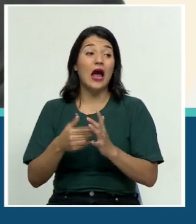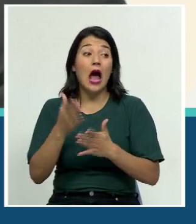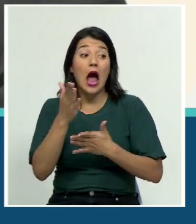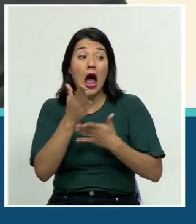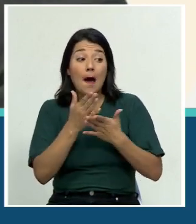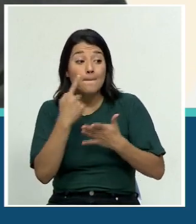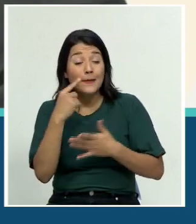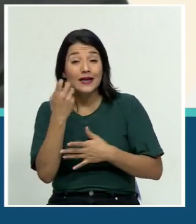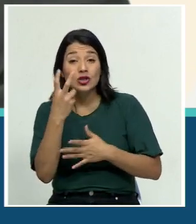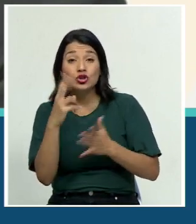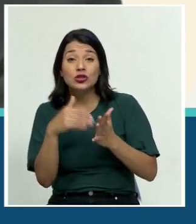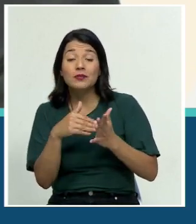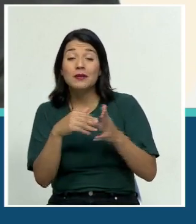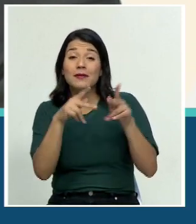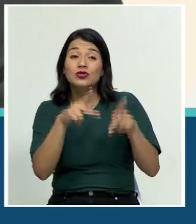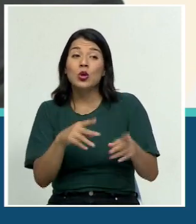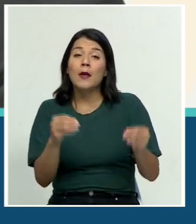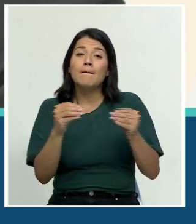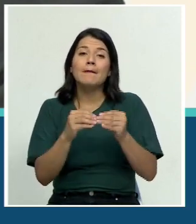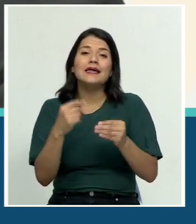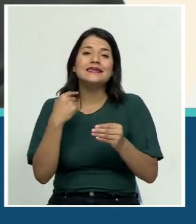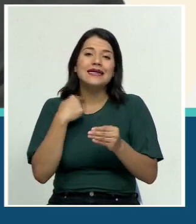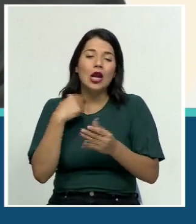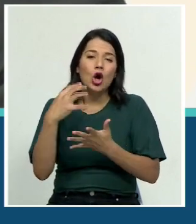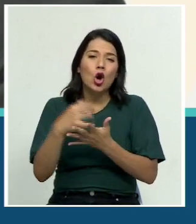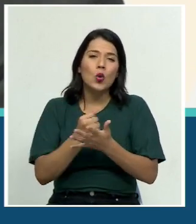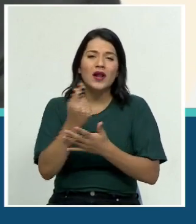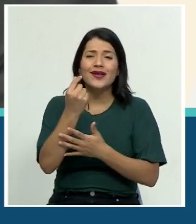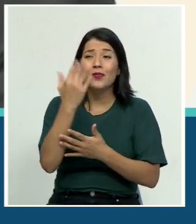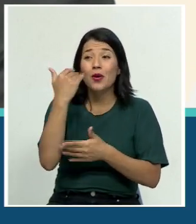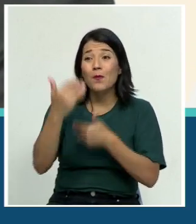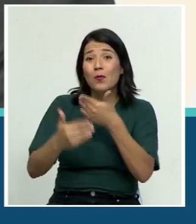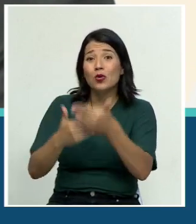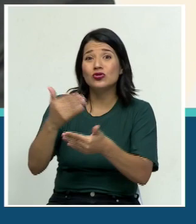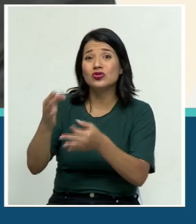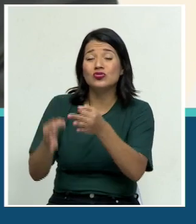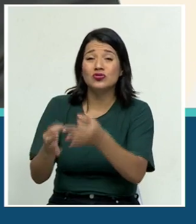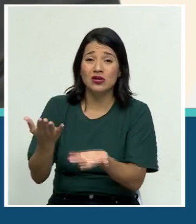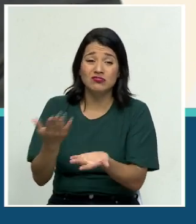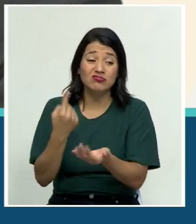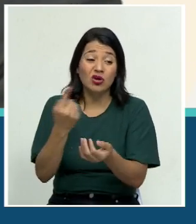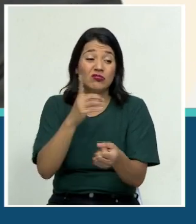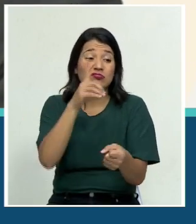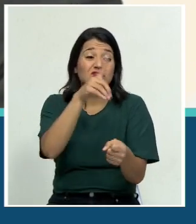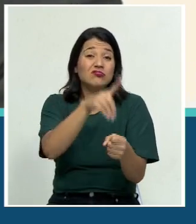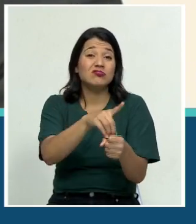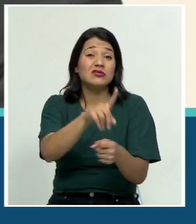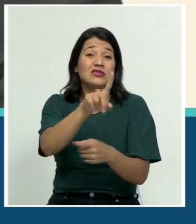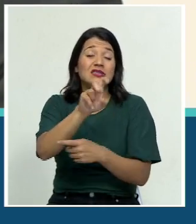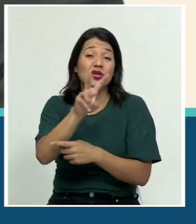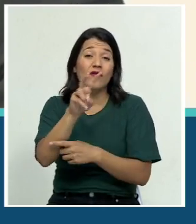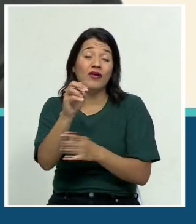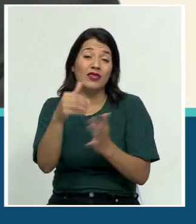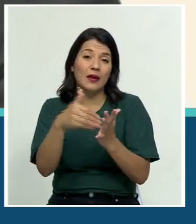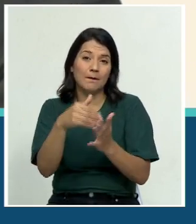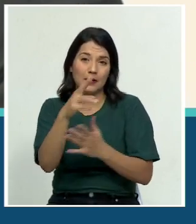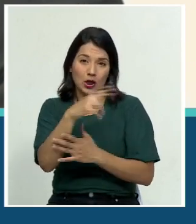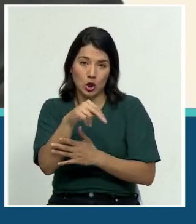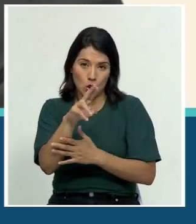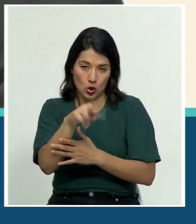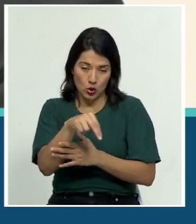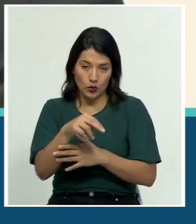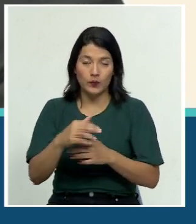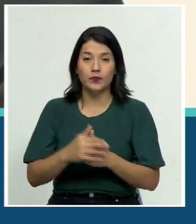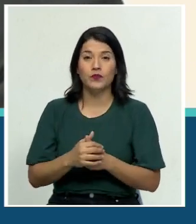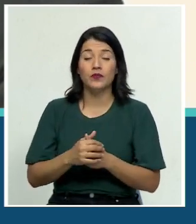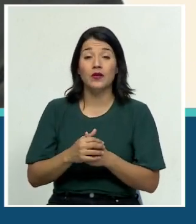lo que se va a recuperar, ya que son algunos bonos de solo 125 mil colones. Cuando cada bono era de